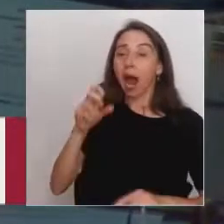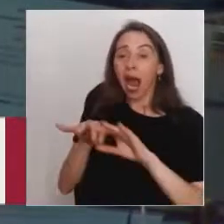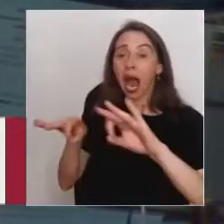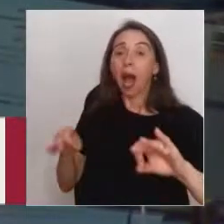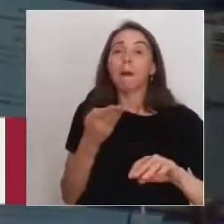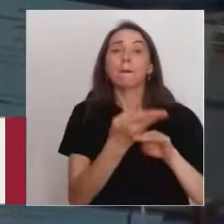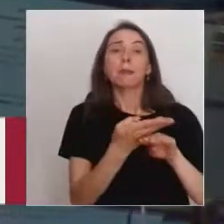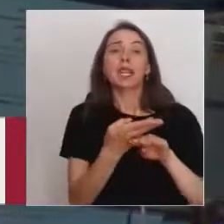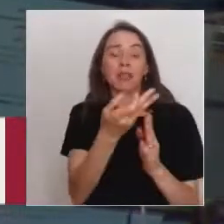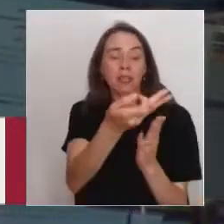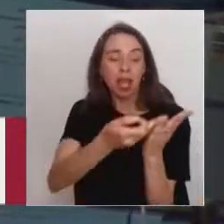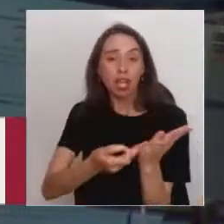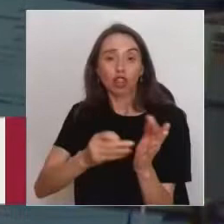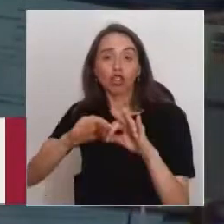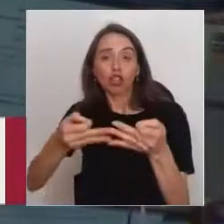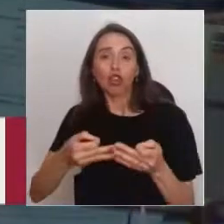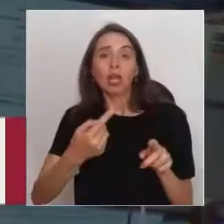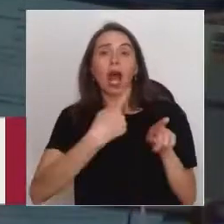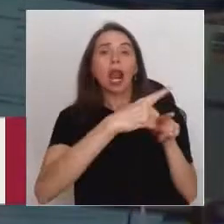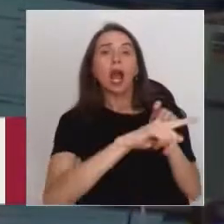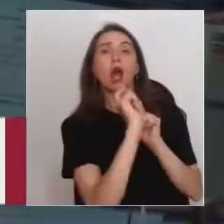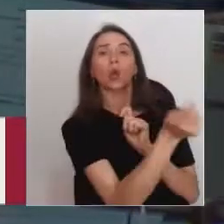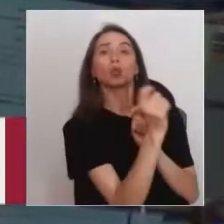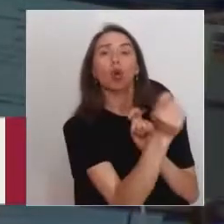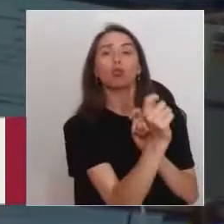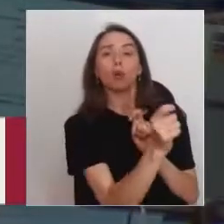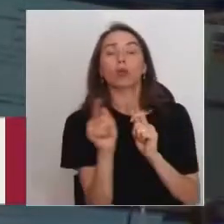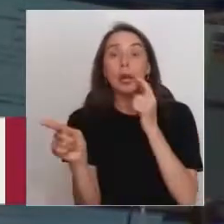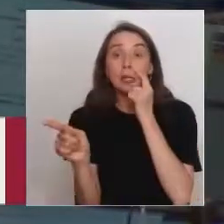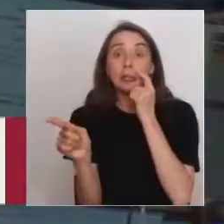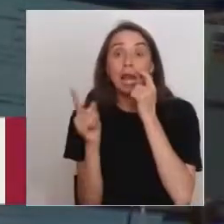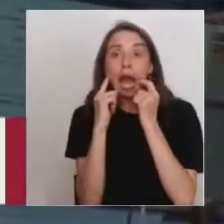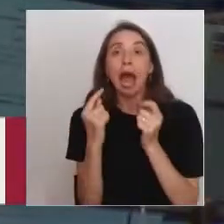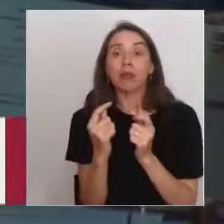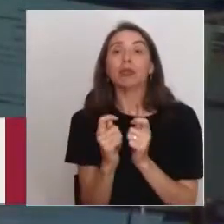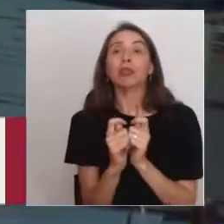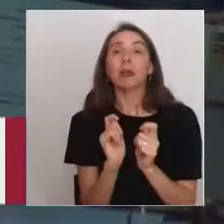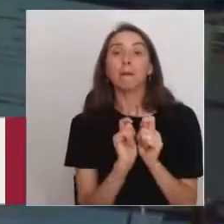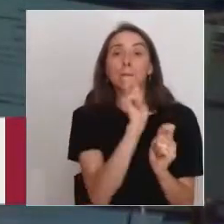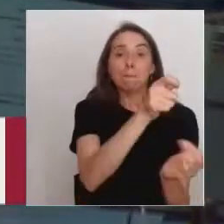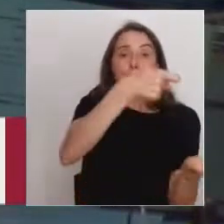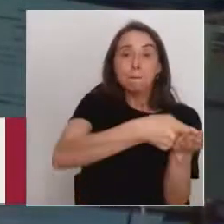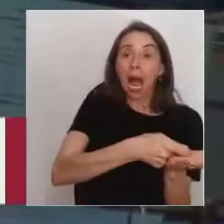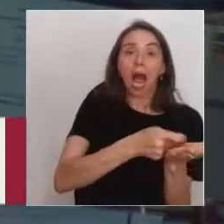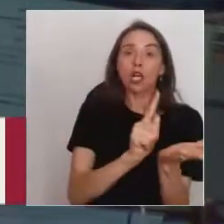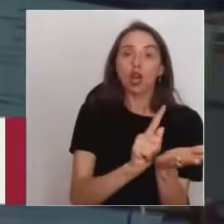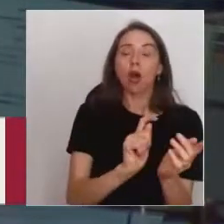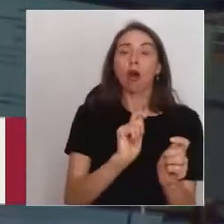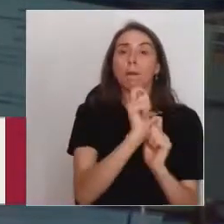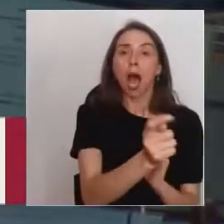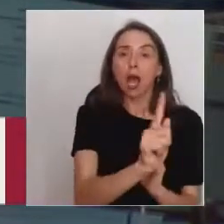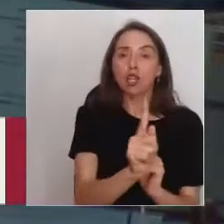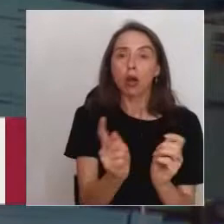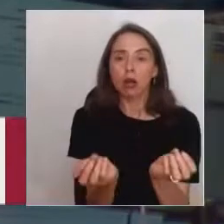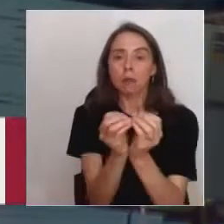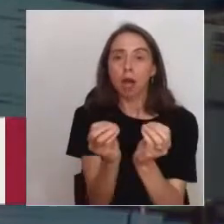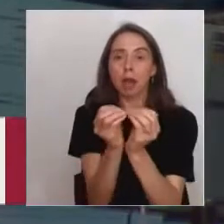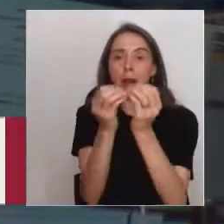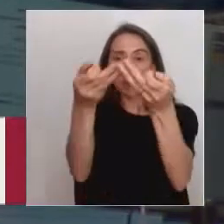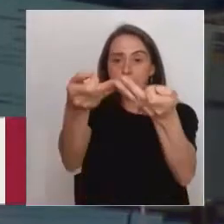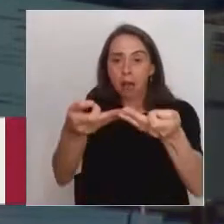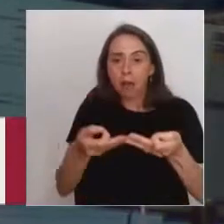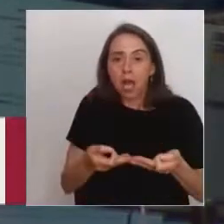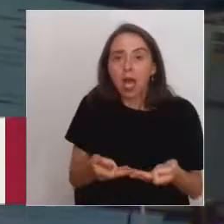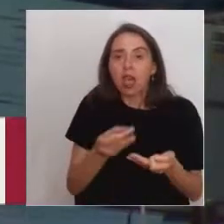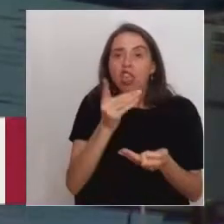ciento de las personas que tienen y han ido acumulando una deuda por lo tanto es importante tener que aprobar este proyecto y